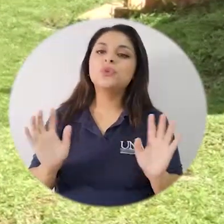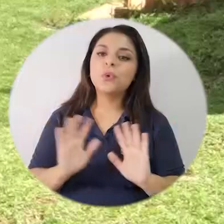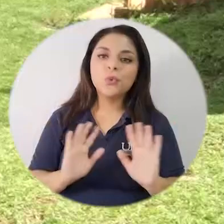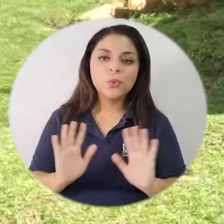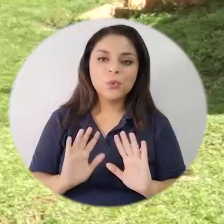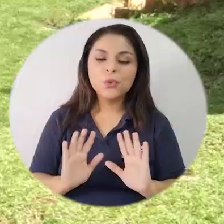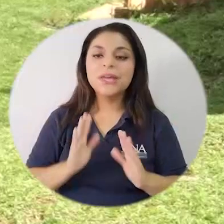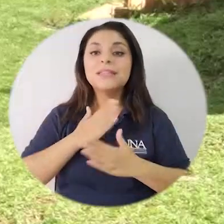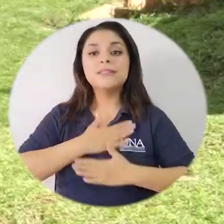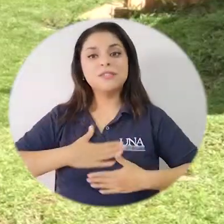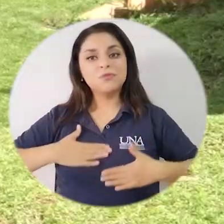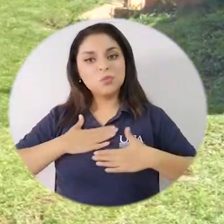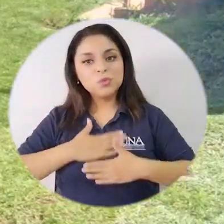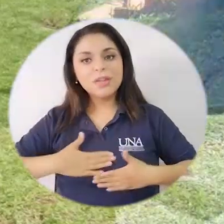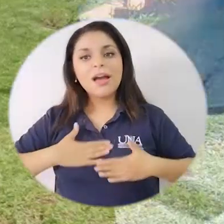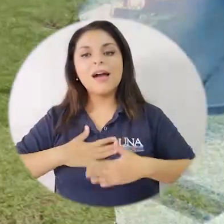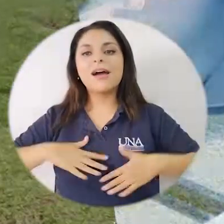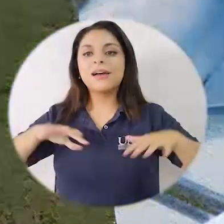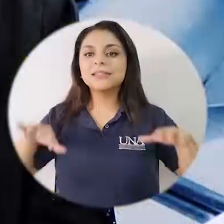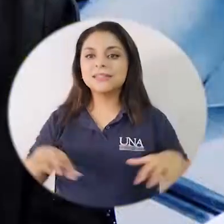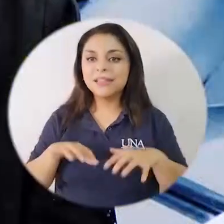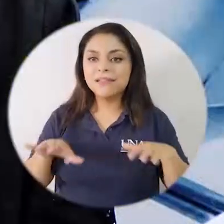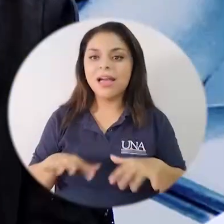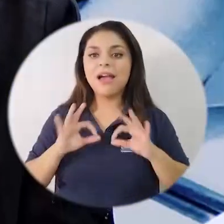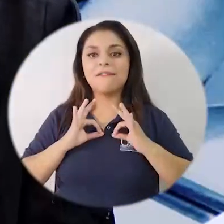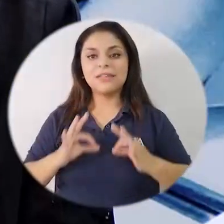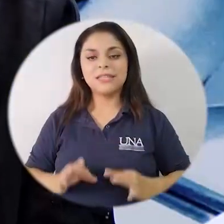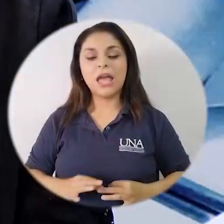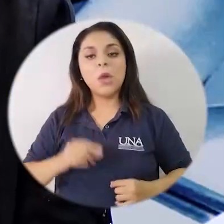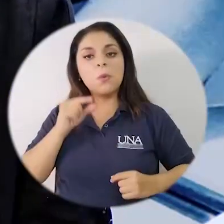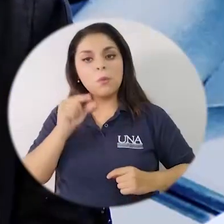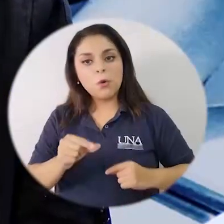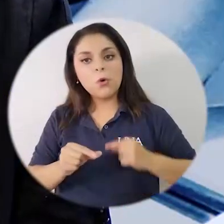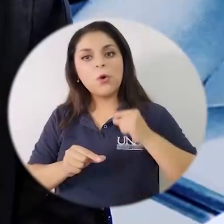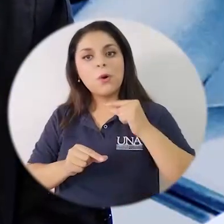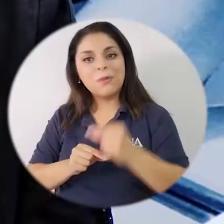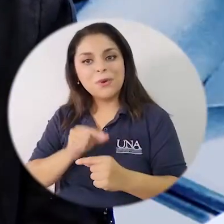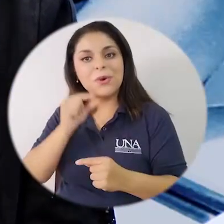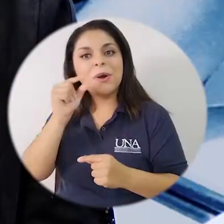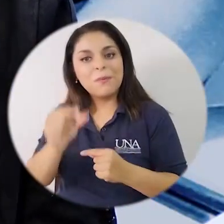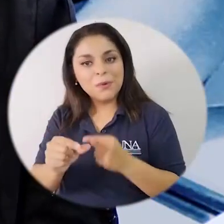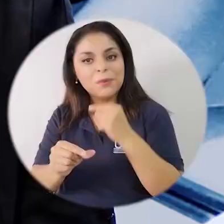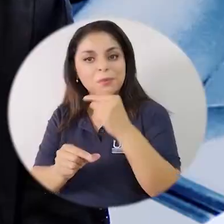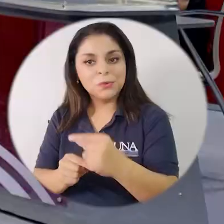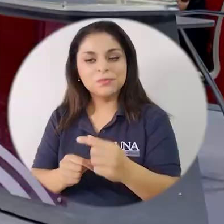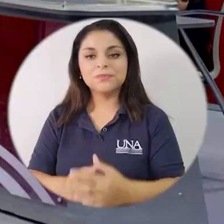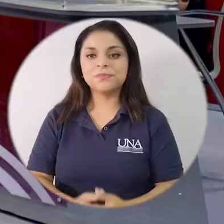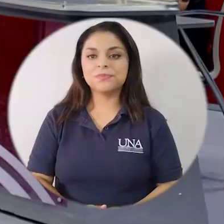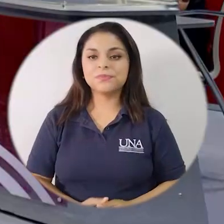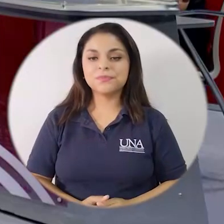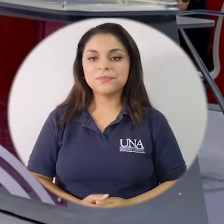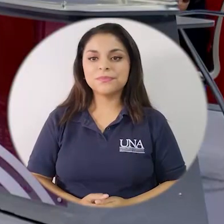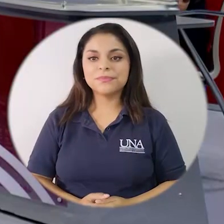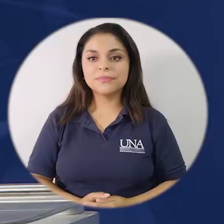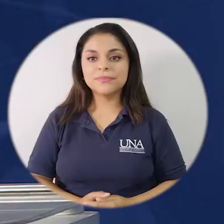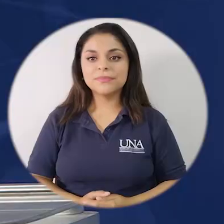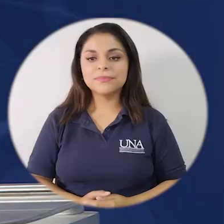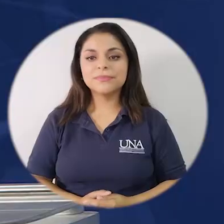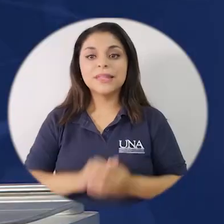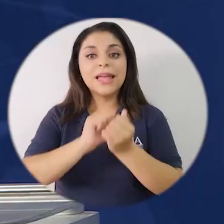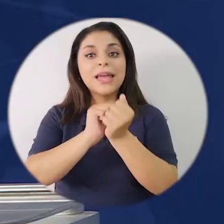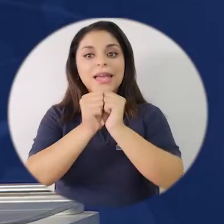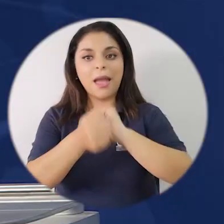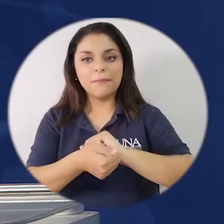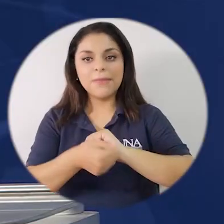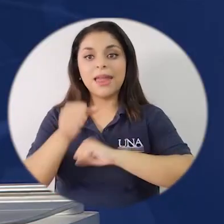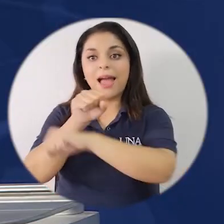riesgo, no, es disfrutar la actividad física, ir progresivamente, paso a paso. Cambiar hábitos, como